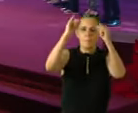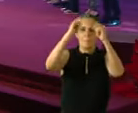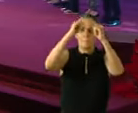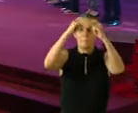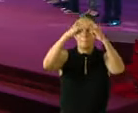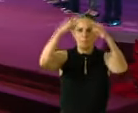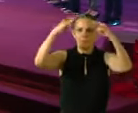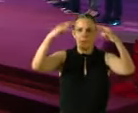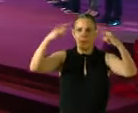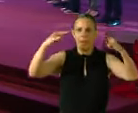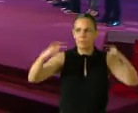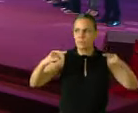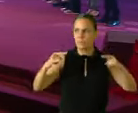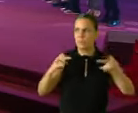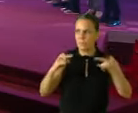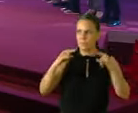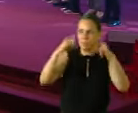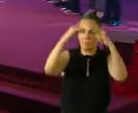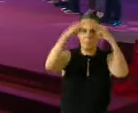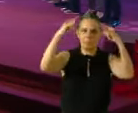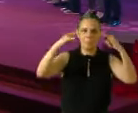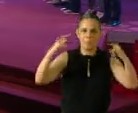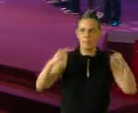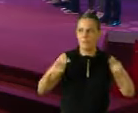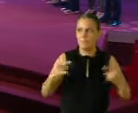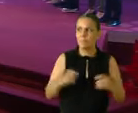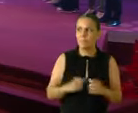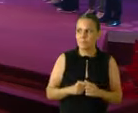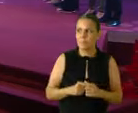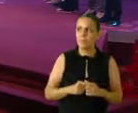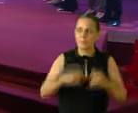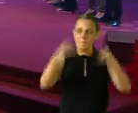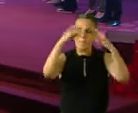En el tamaño de Puerto Rico viven 20 millones de personas,